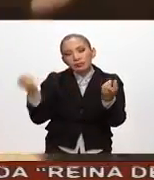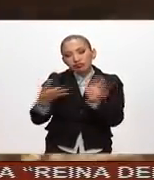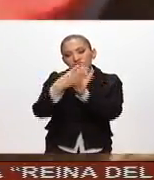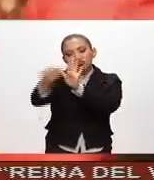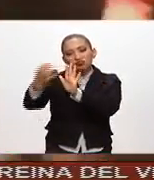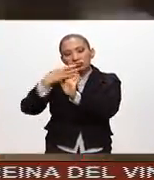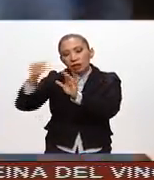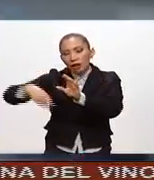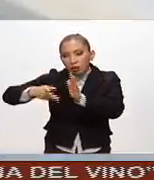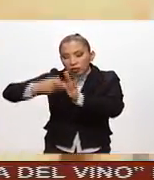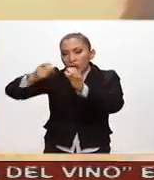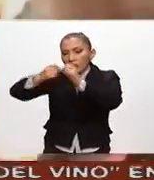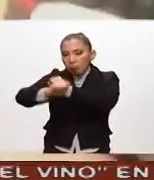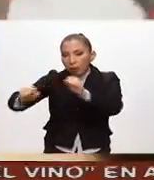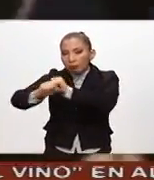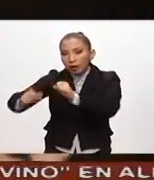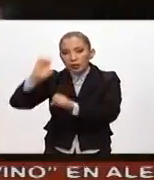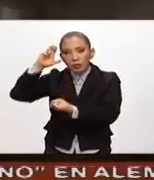de atentados en Europa.